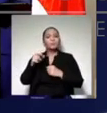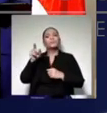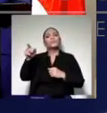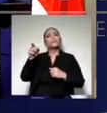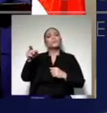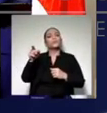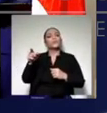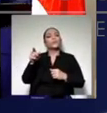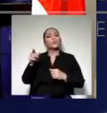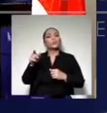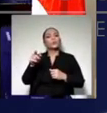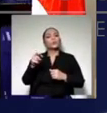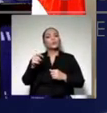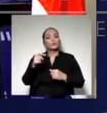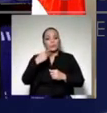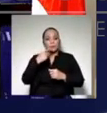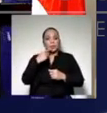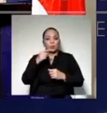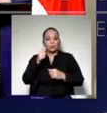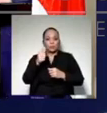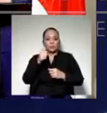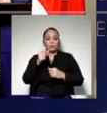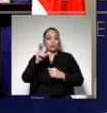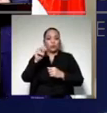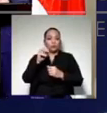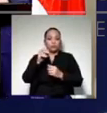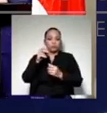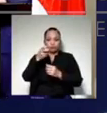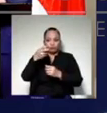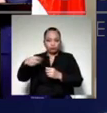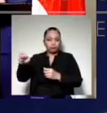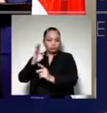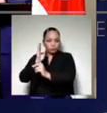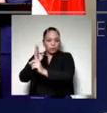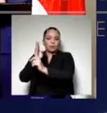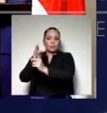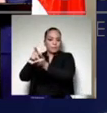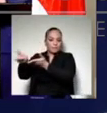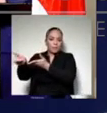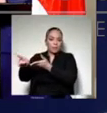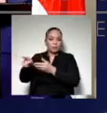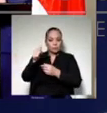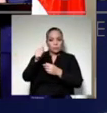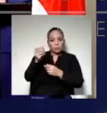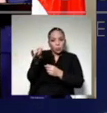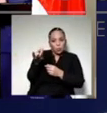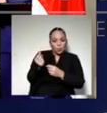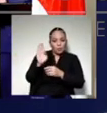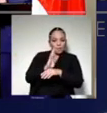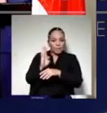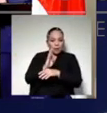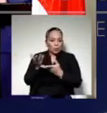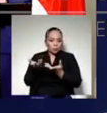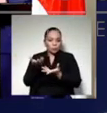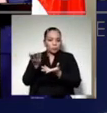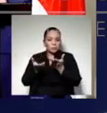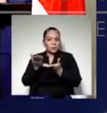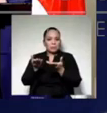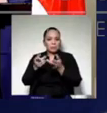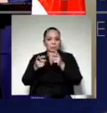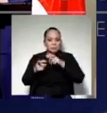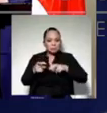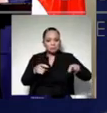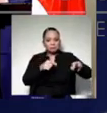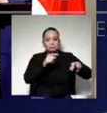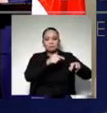no hizo el pago directamente. Fueron varios pagos. Mi consulta es esa. ¿Por qué no usted directamente su cuenta? Tal vez en ese momento tenía un funcionario a la par en uno, pero